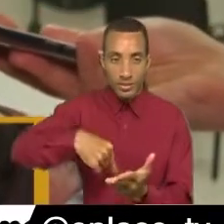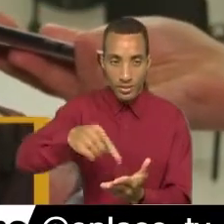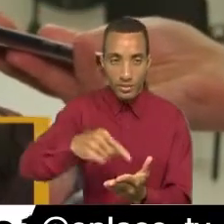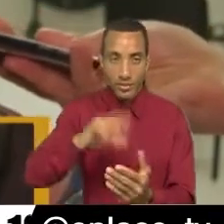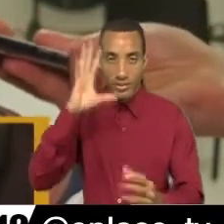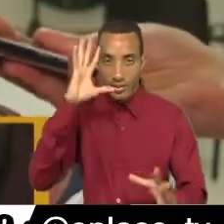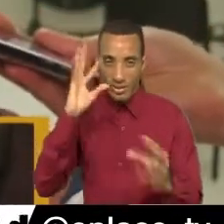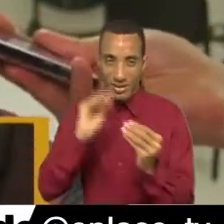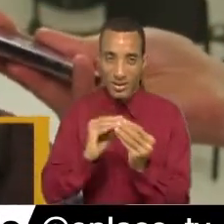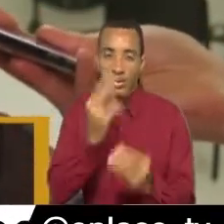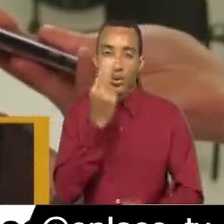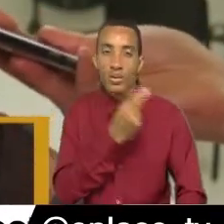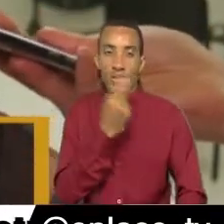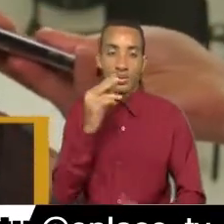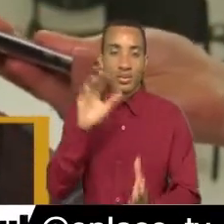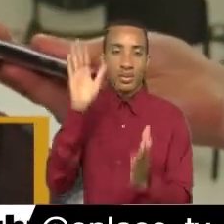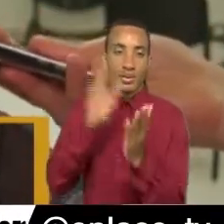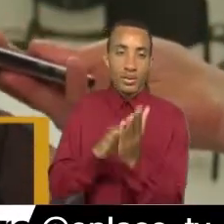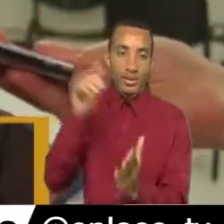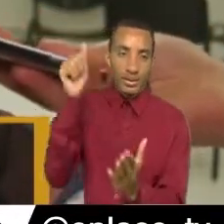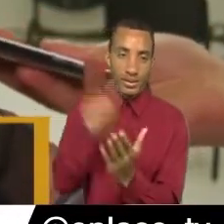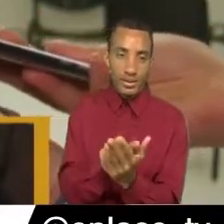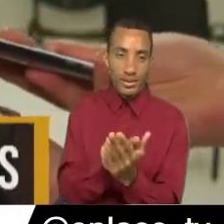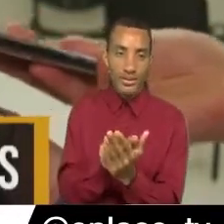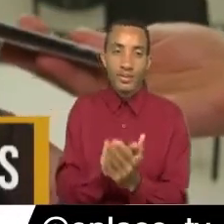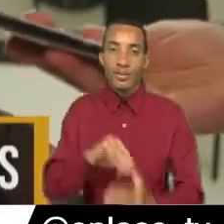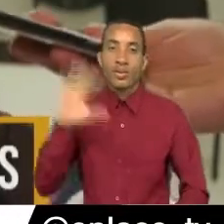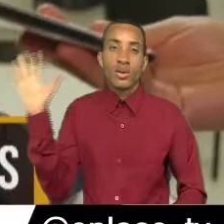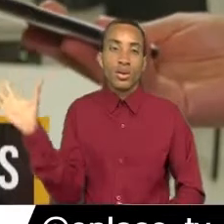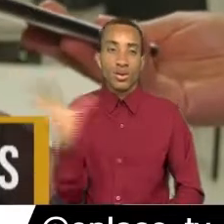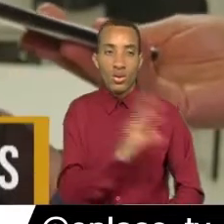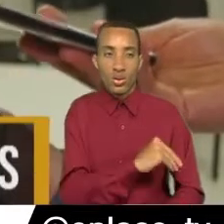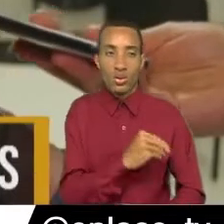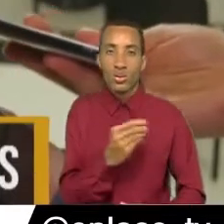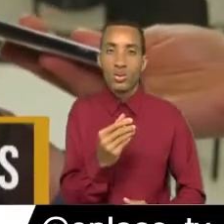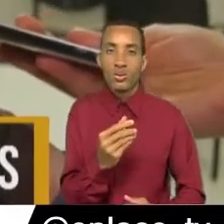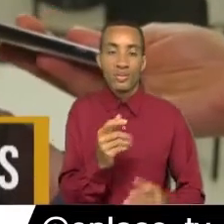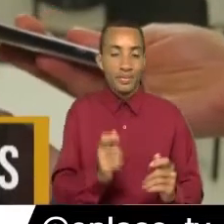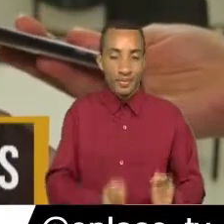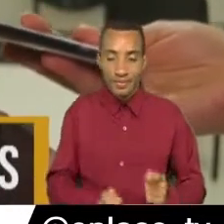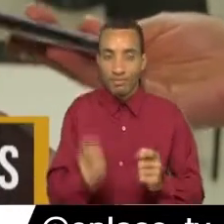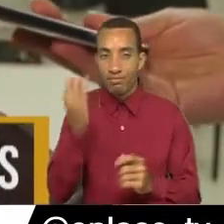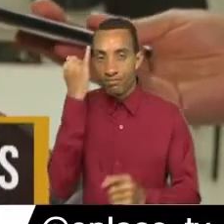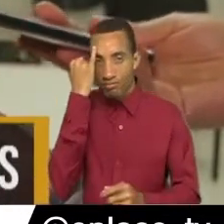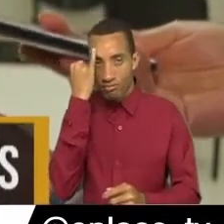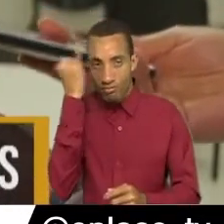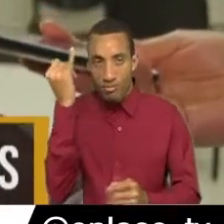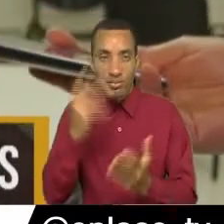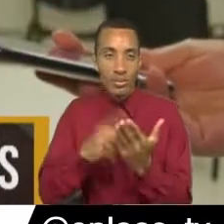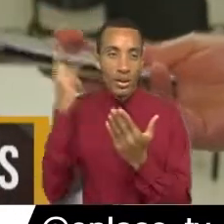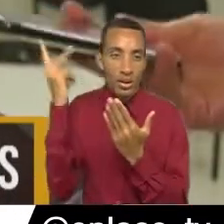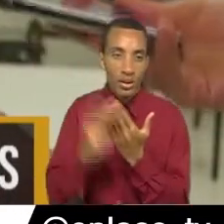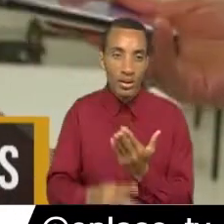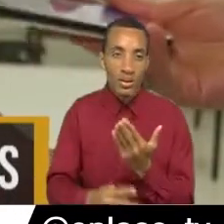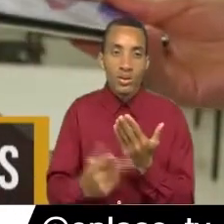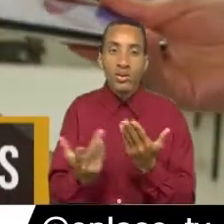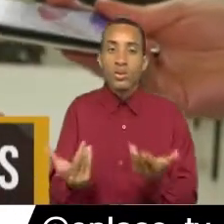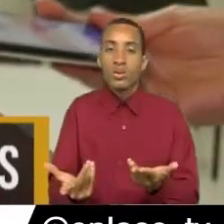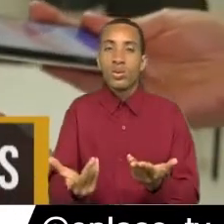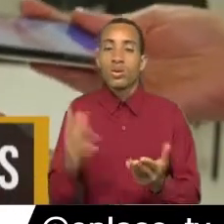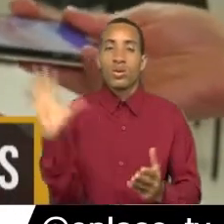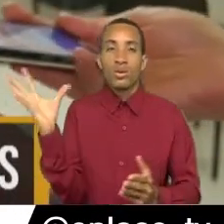acta, donde ellos van a llevar todas las iniciativas que se plantearon hoy durante todo el